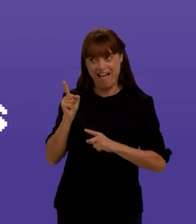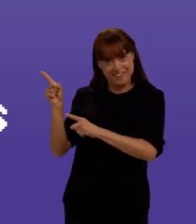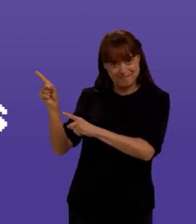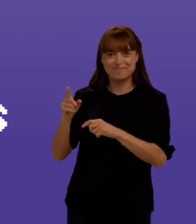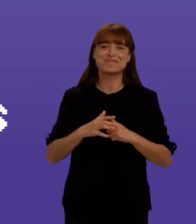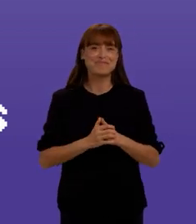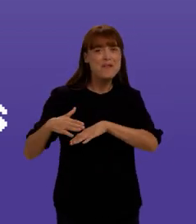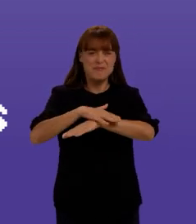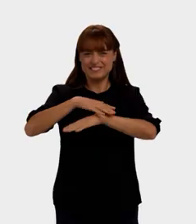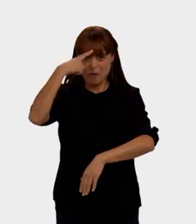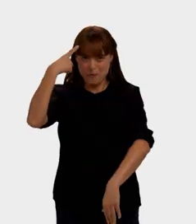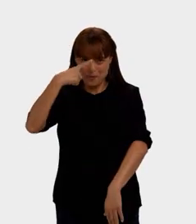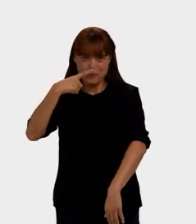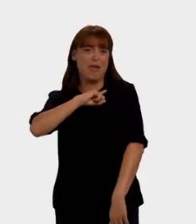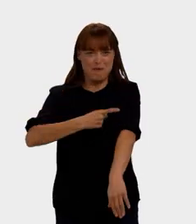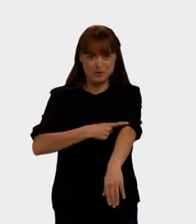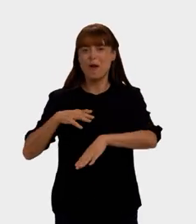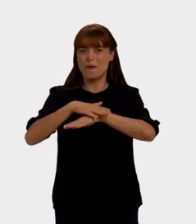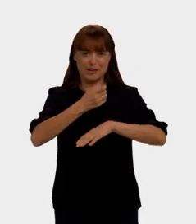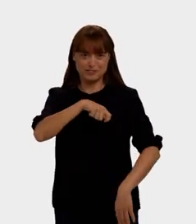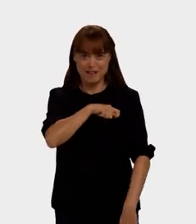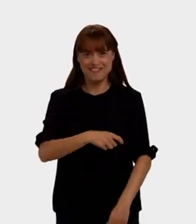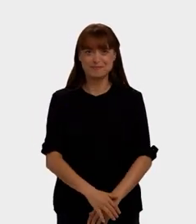BoculturaJove.com.es Ministerio de Cultura y Esports. Gobierno de España.